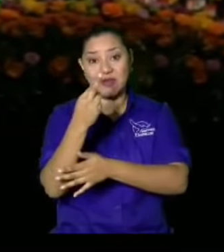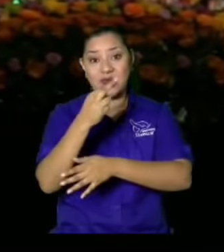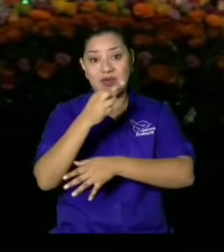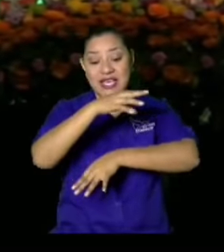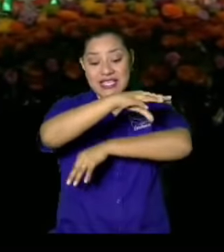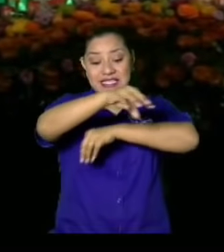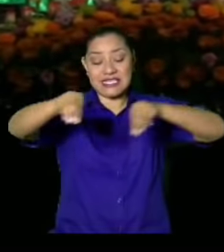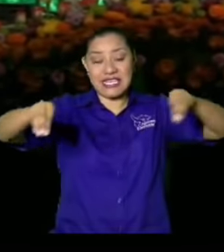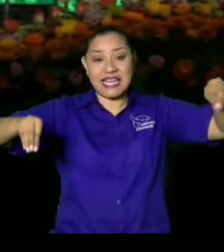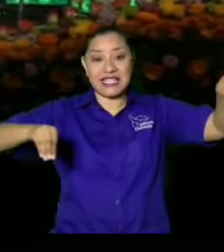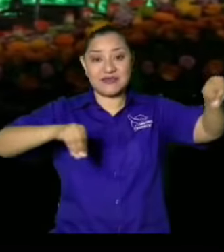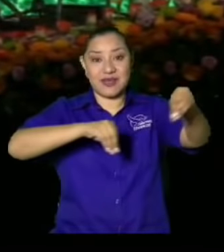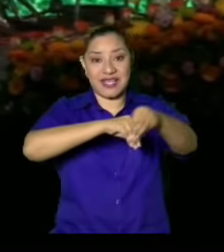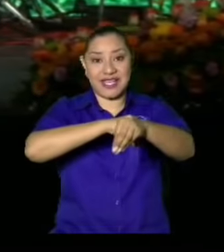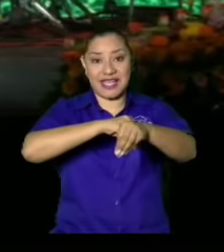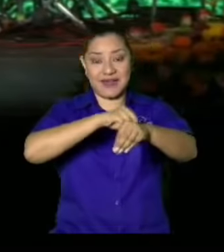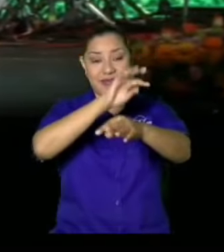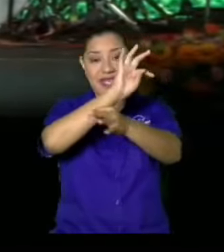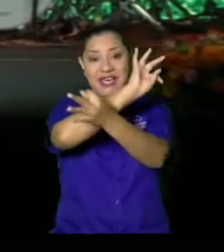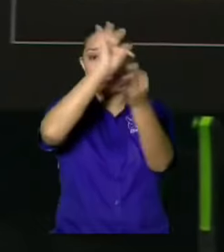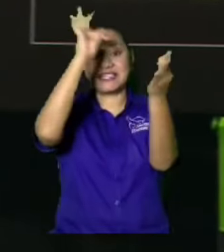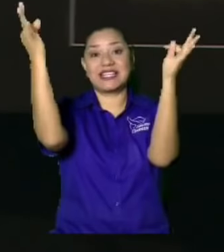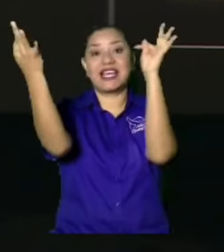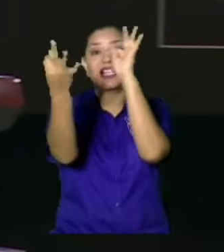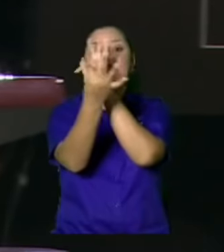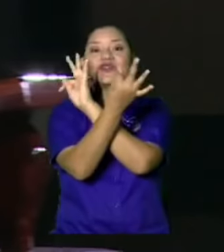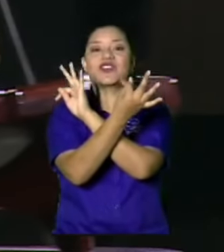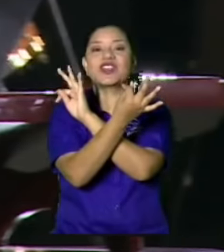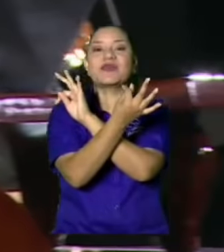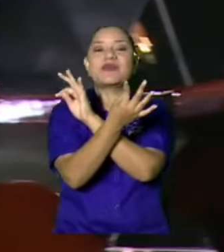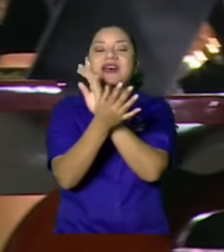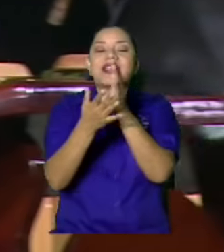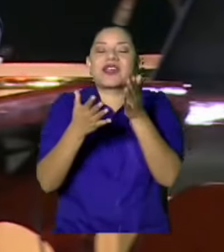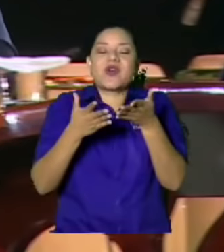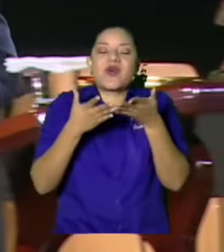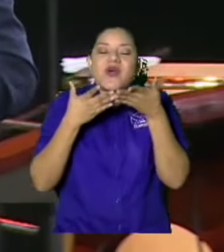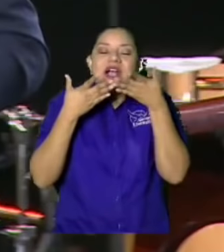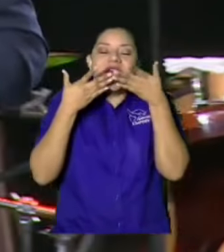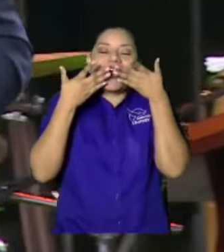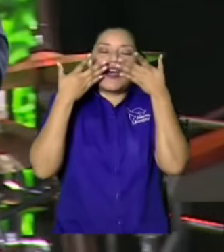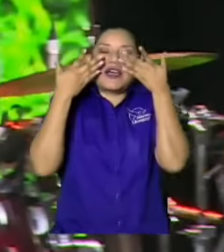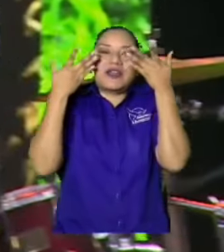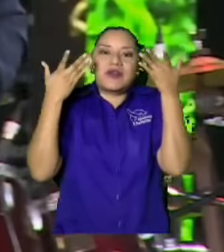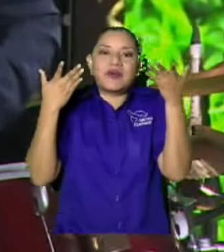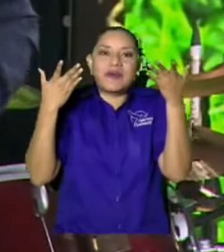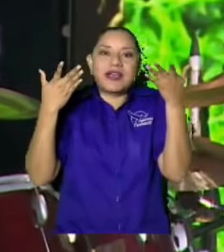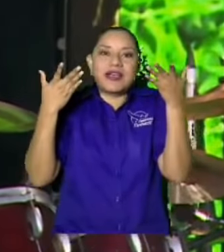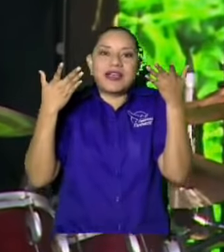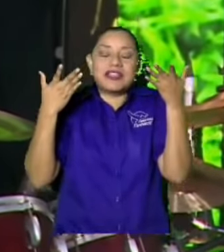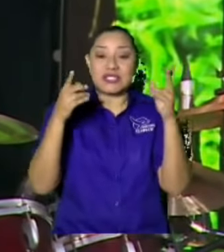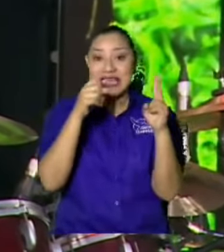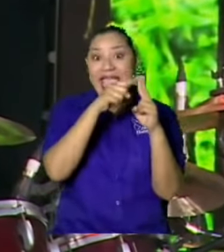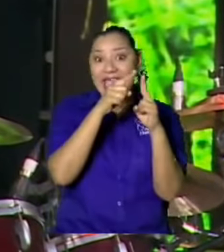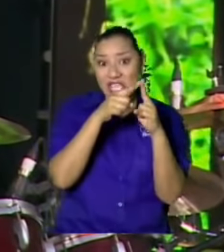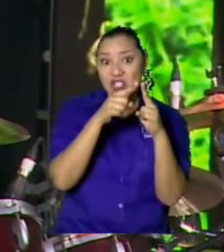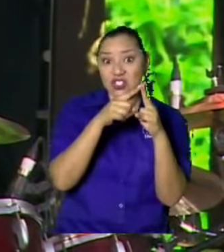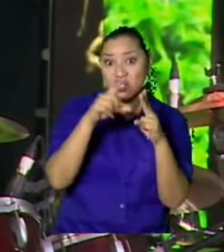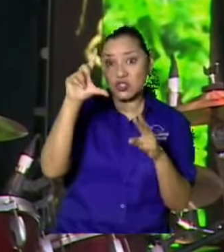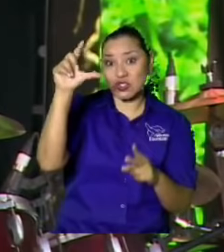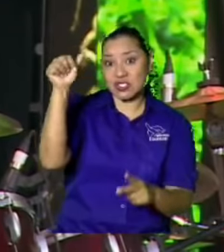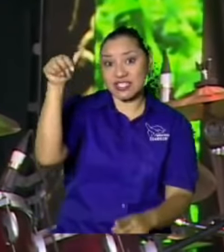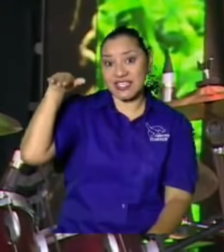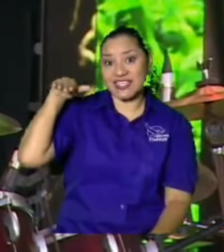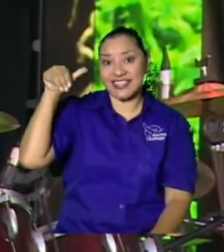están cambiando fragancia. Entonces se manifestó el mal olor. No, si eso quería, dijo el Señor. Y Lázaro